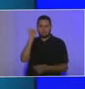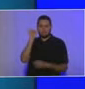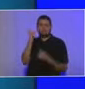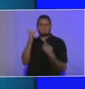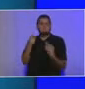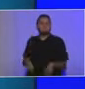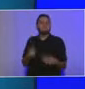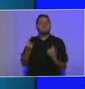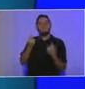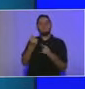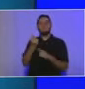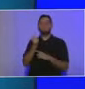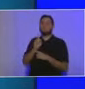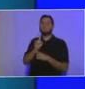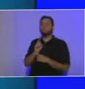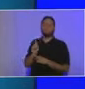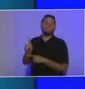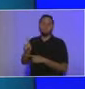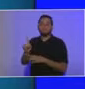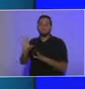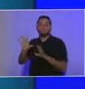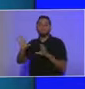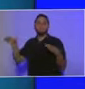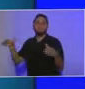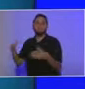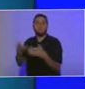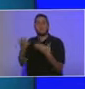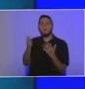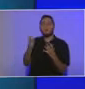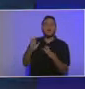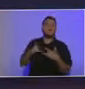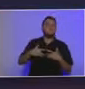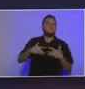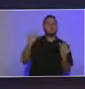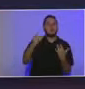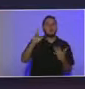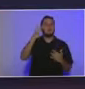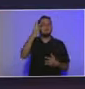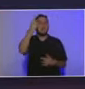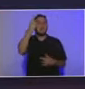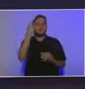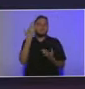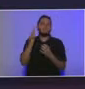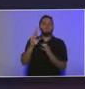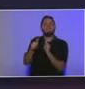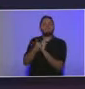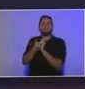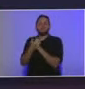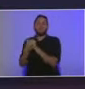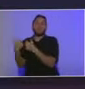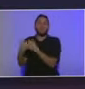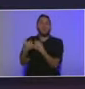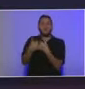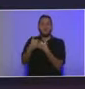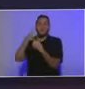de actividad semipolítica donde también estaban jugando gallos y entró a saludar y